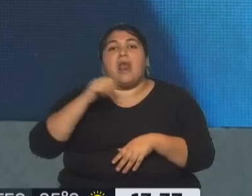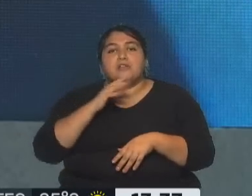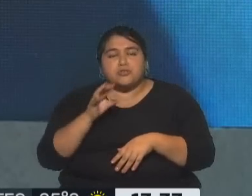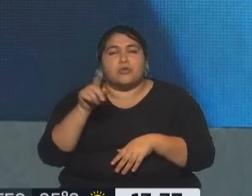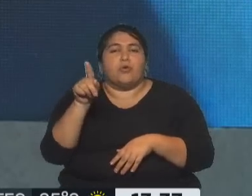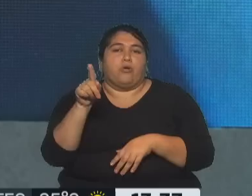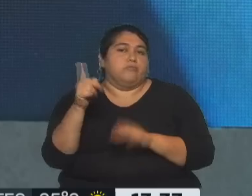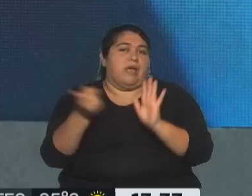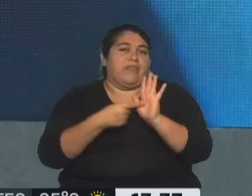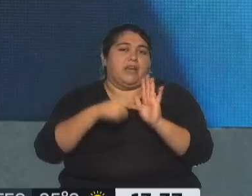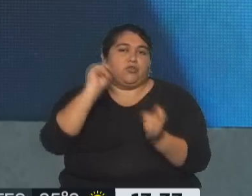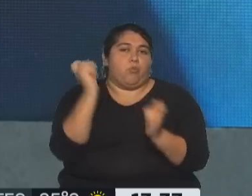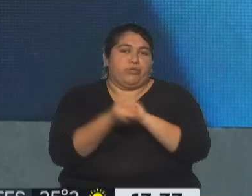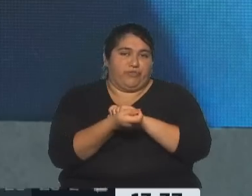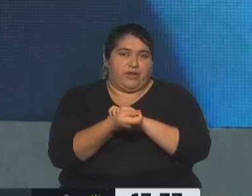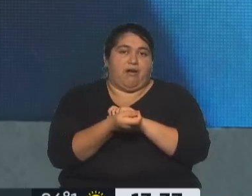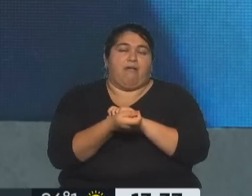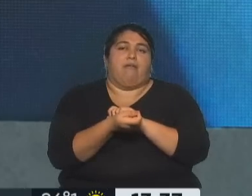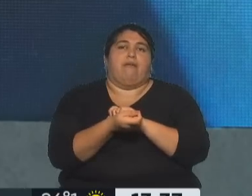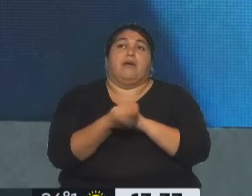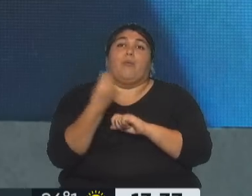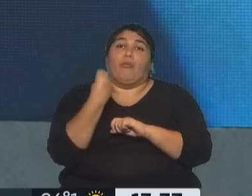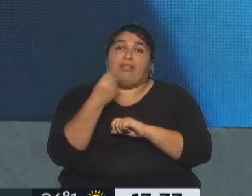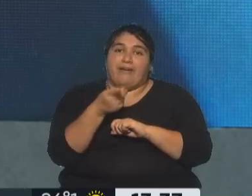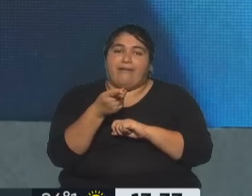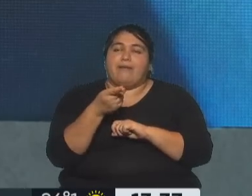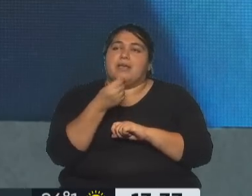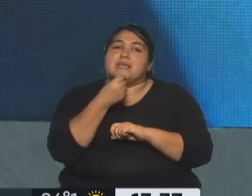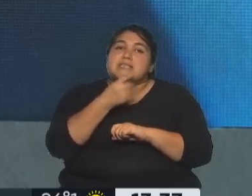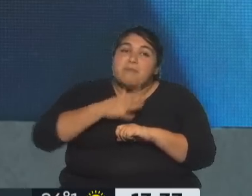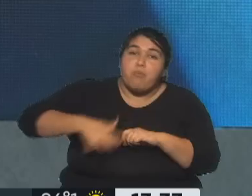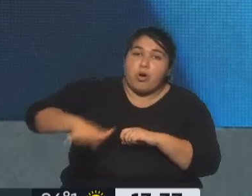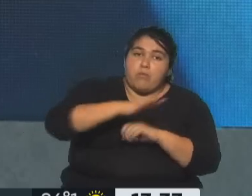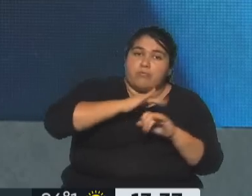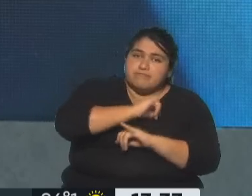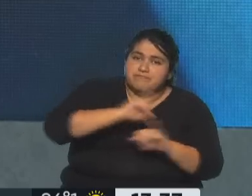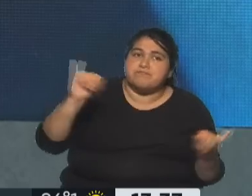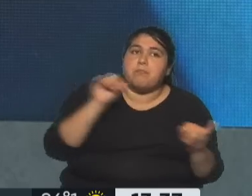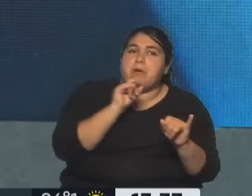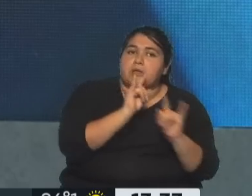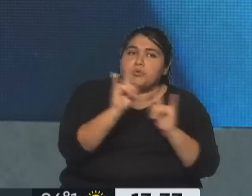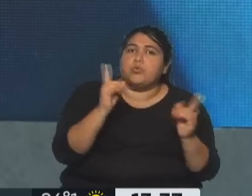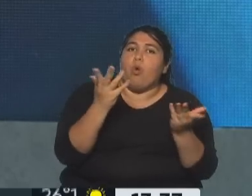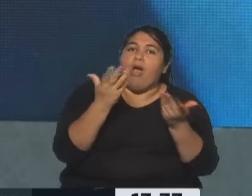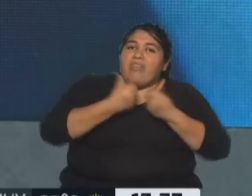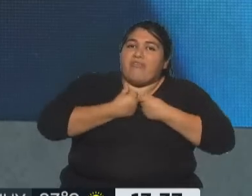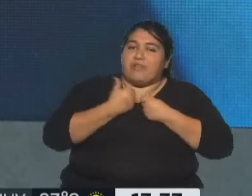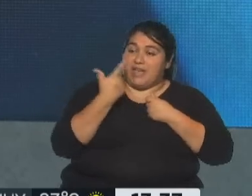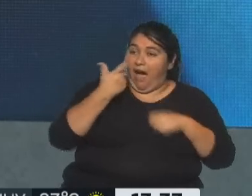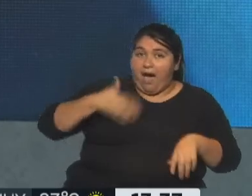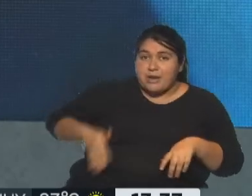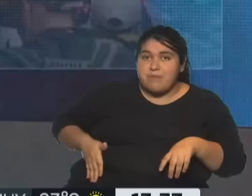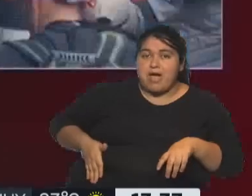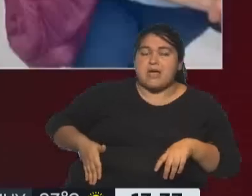modificando este decreto. Quiero decir, en este marco de inseguridad, llamar a la población a que se defienda con un arma, bueno, me